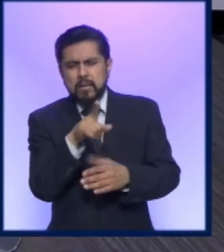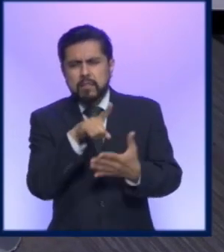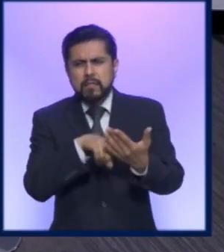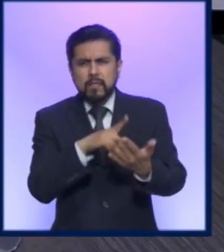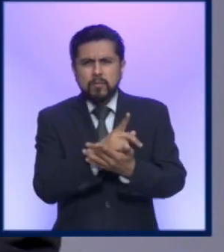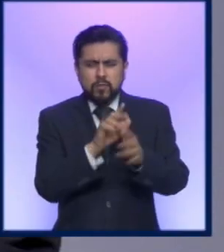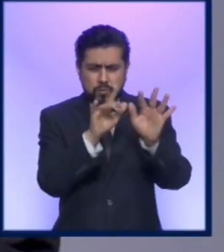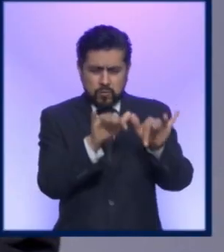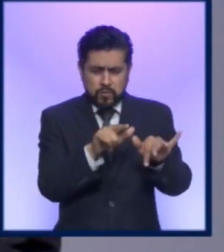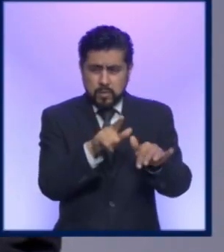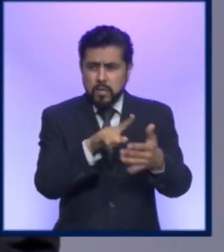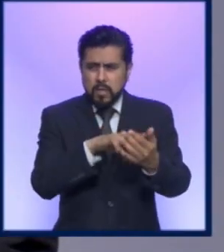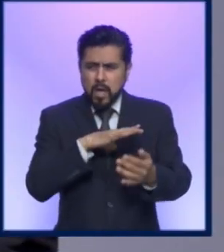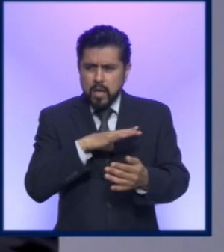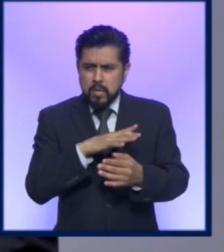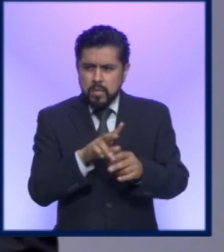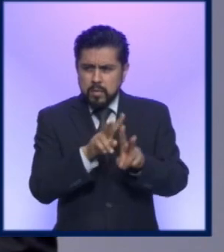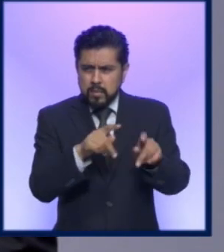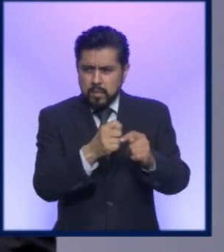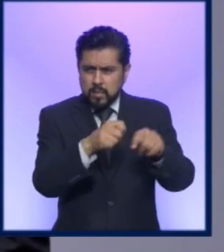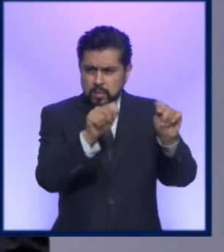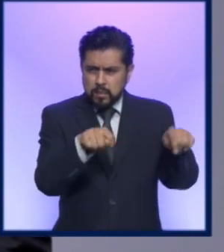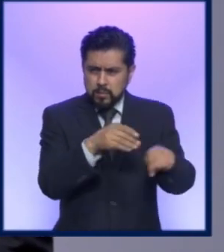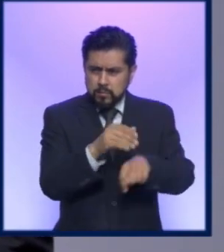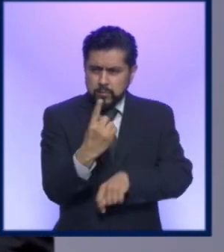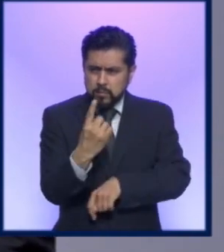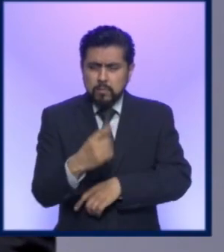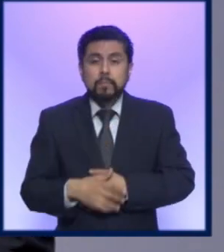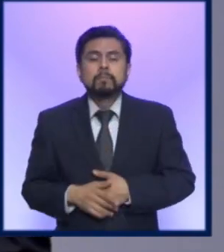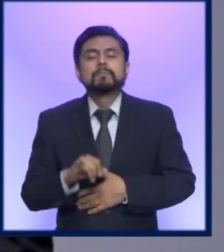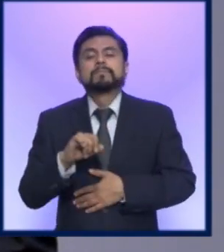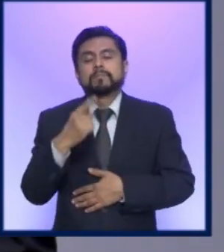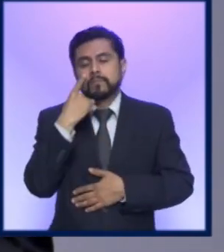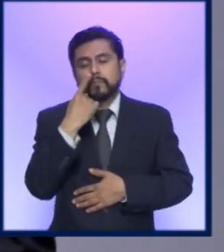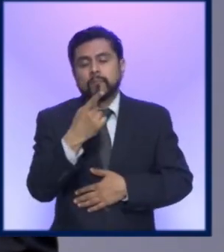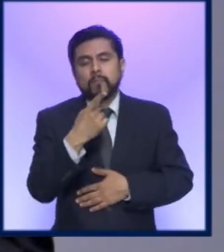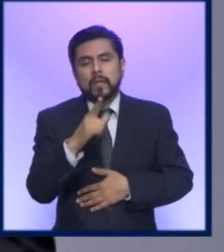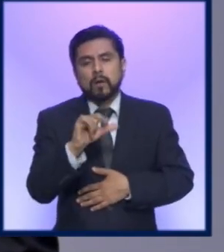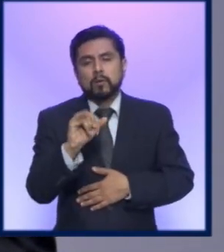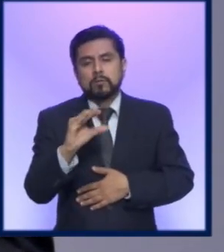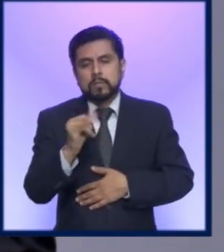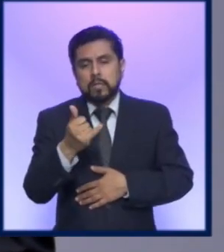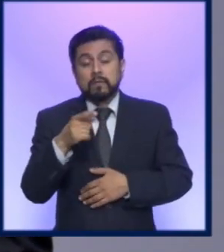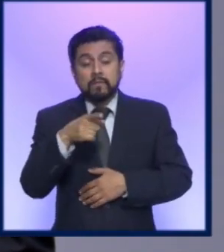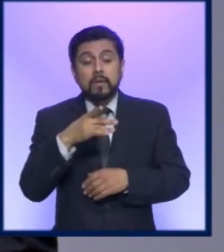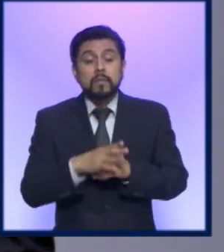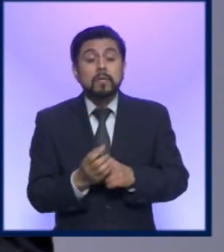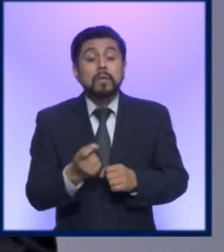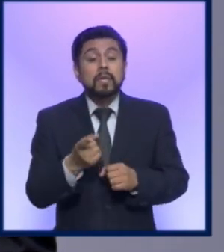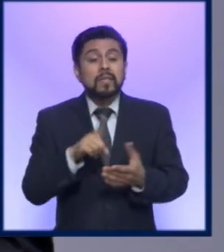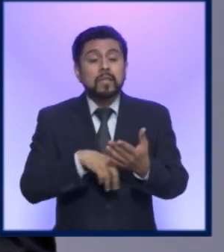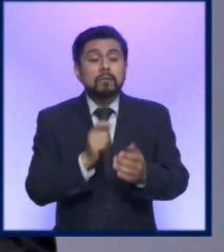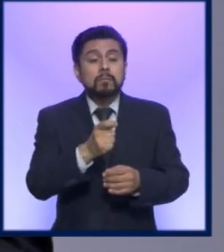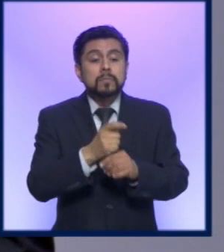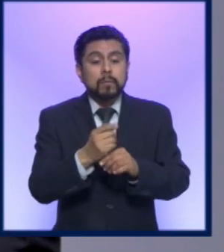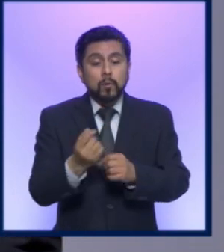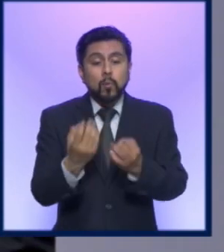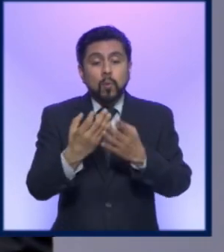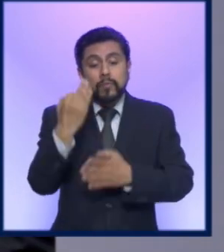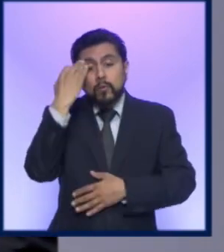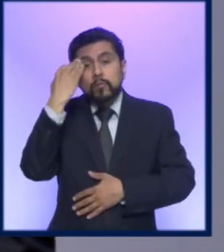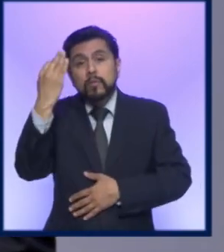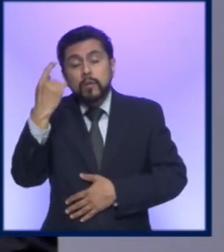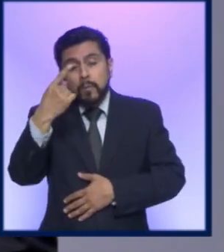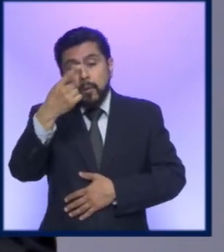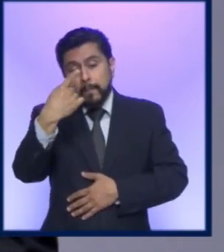la tesis Sí esta tesis luc se refiere principalmente a la temporalidad respecto de la sanción que se establece para